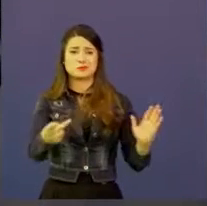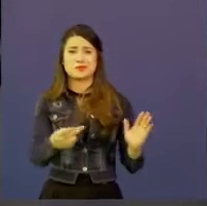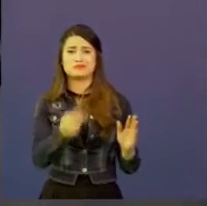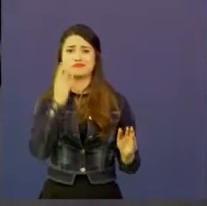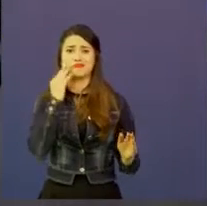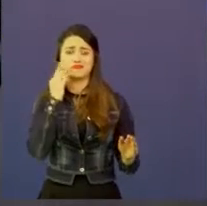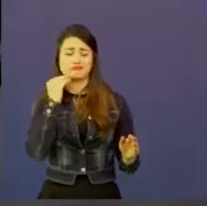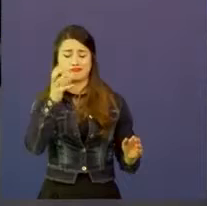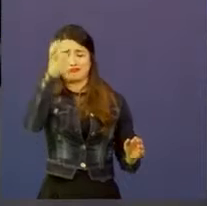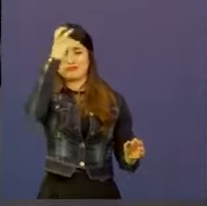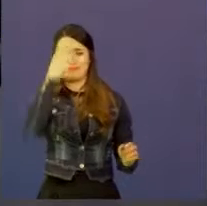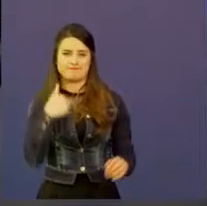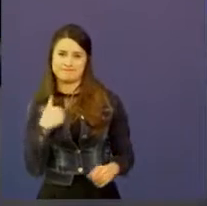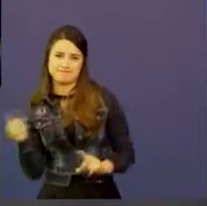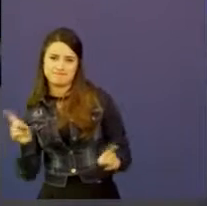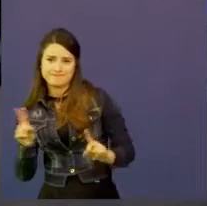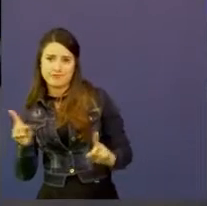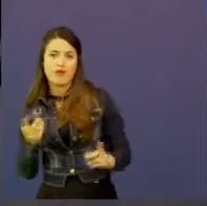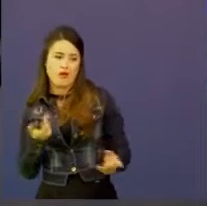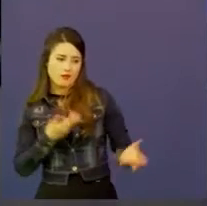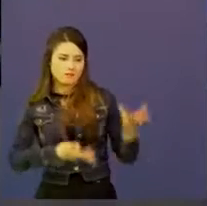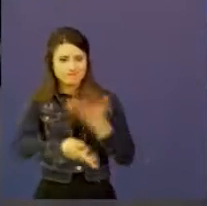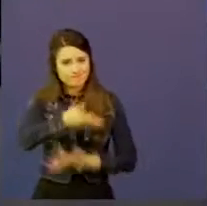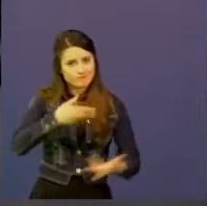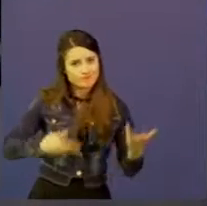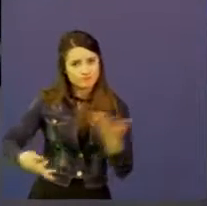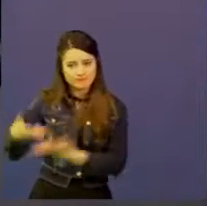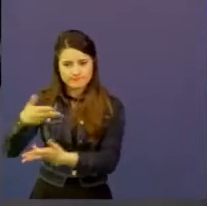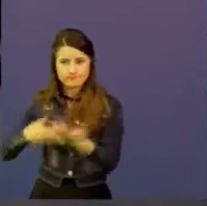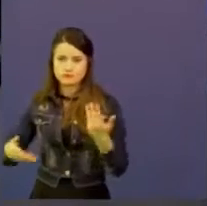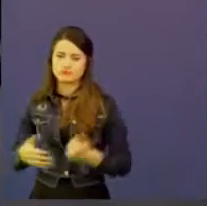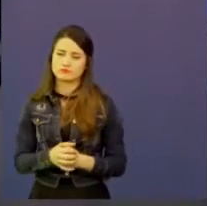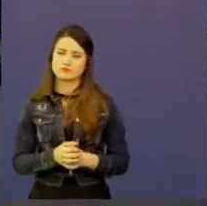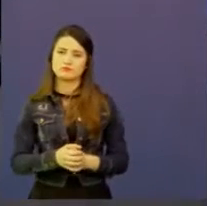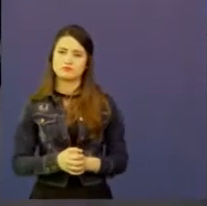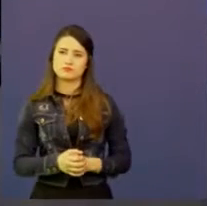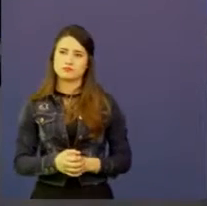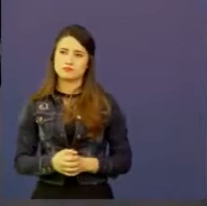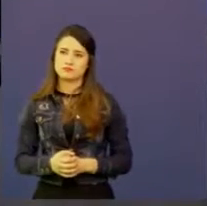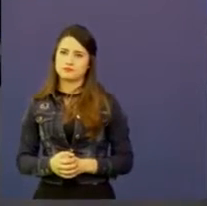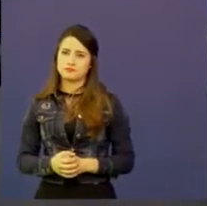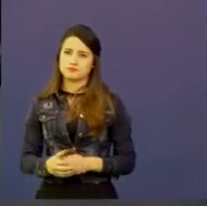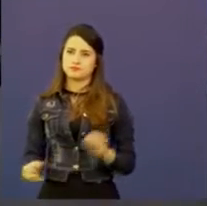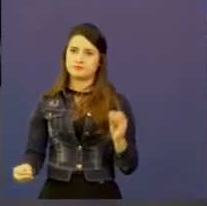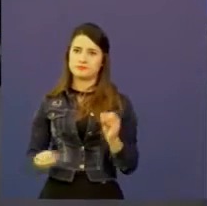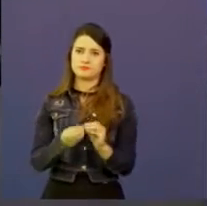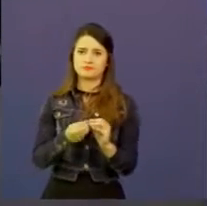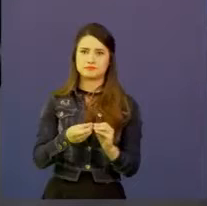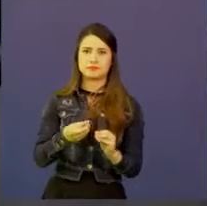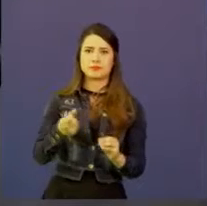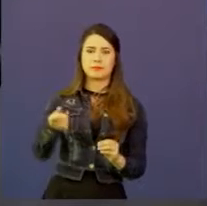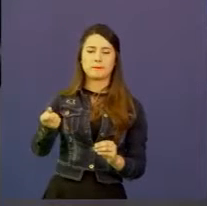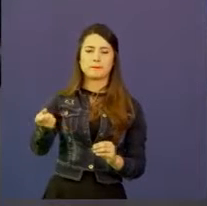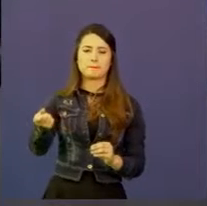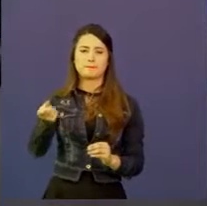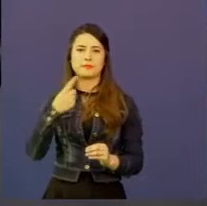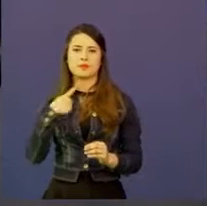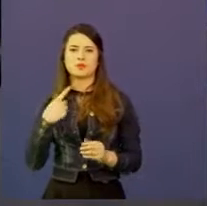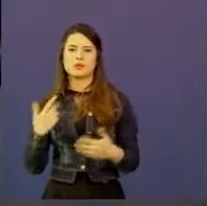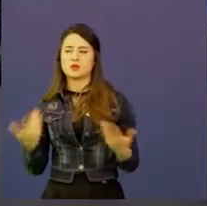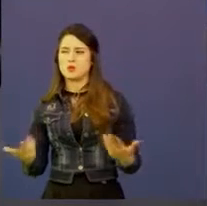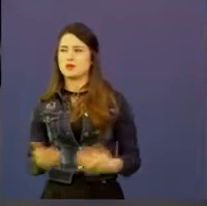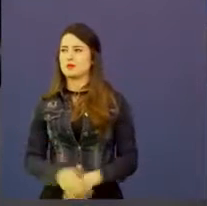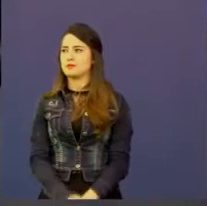Hay una inquietud también que surge al respecto, y es si